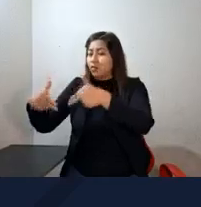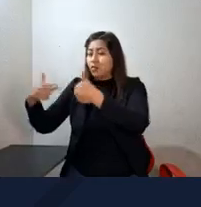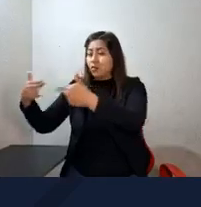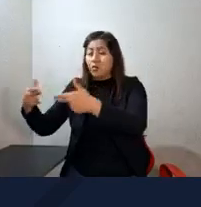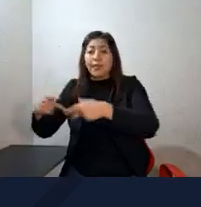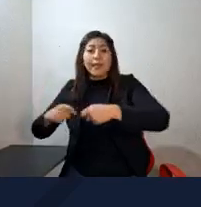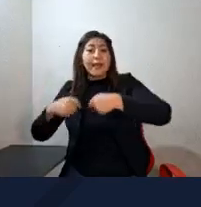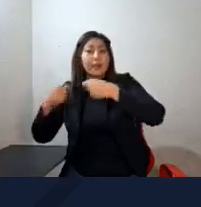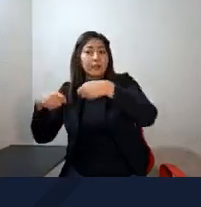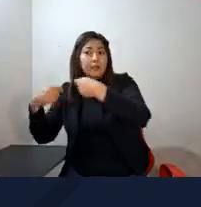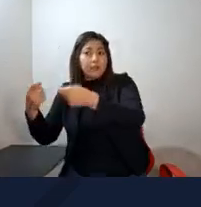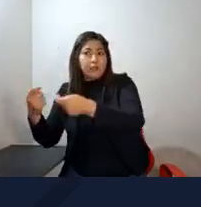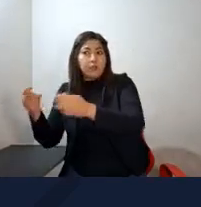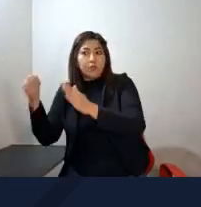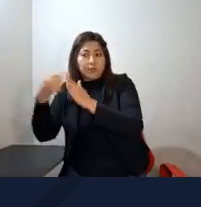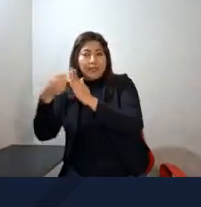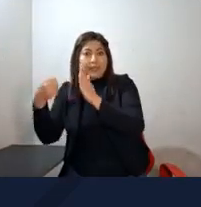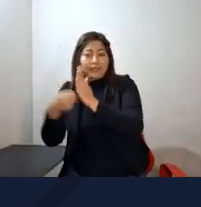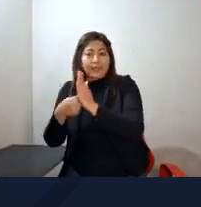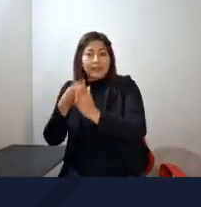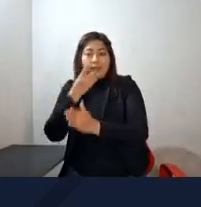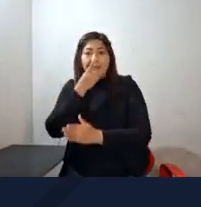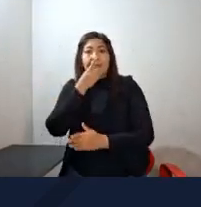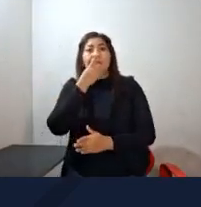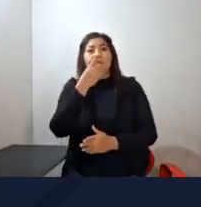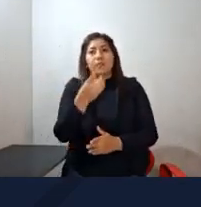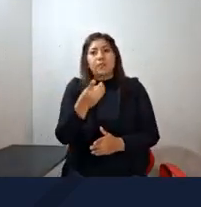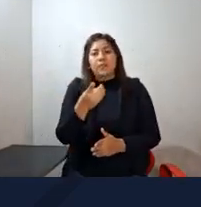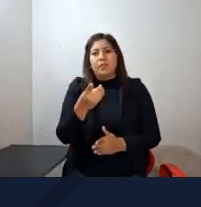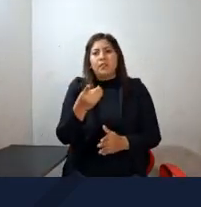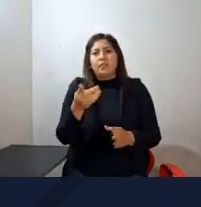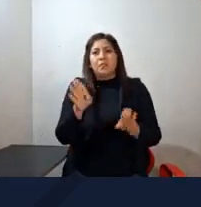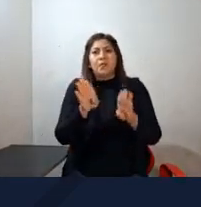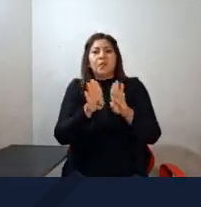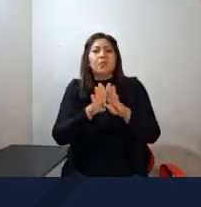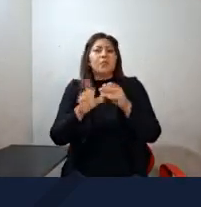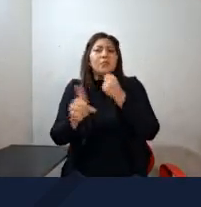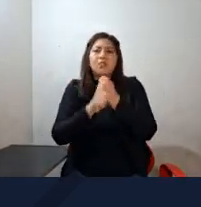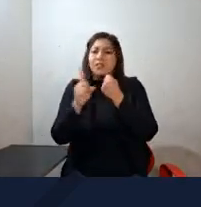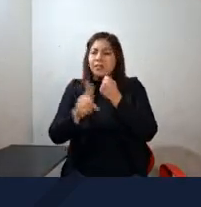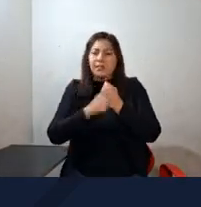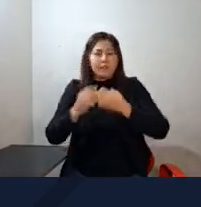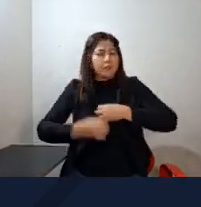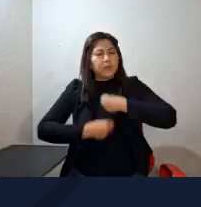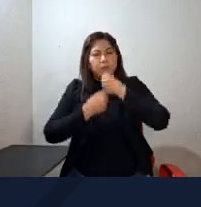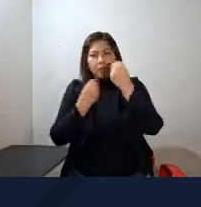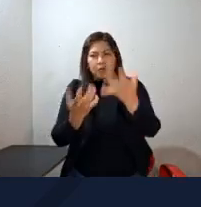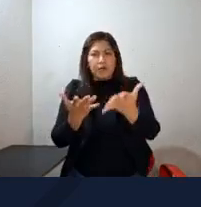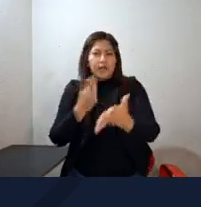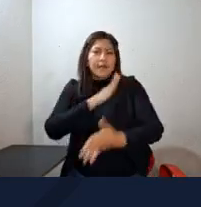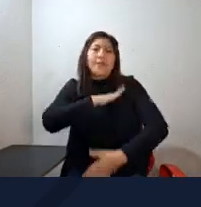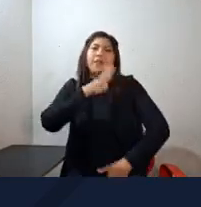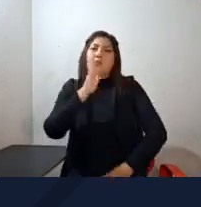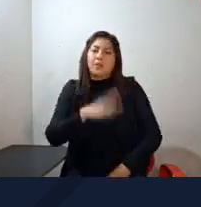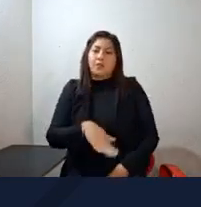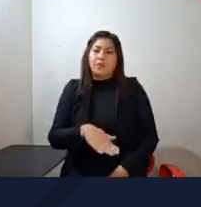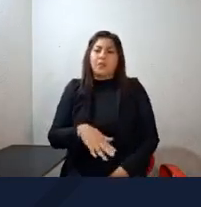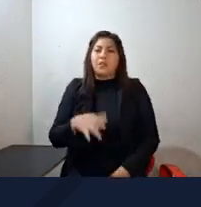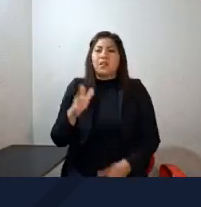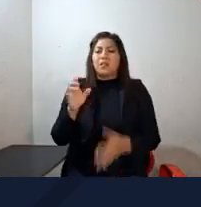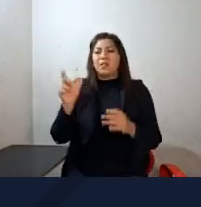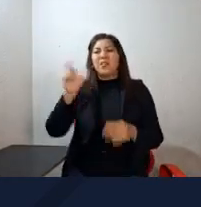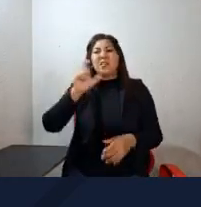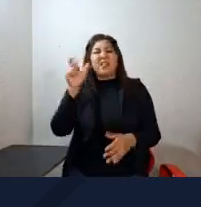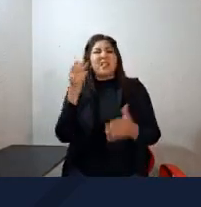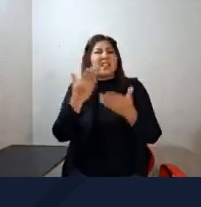hemos dicho, pues no dejemos problemas, ¿no? Porque bueno, ya después viene que la casa es mía, no que es mía,